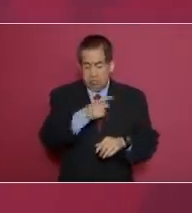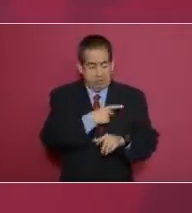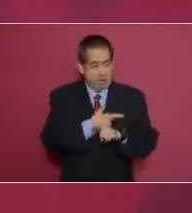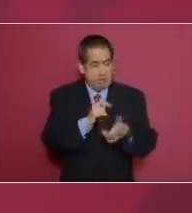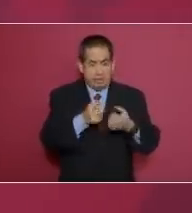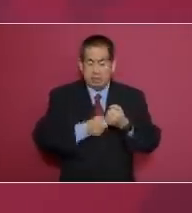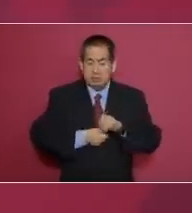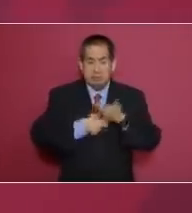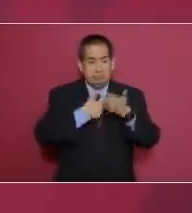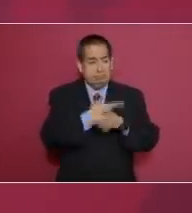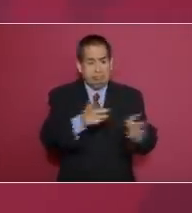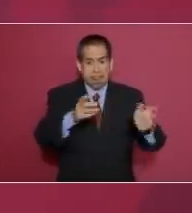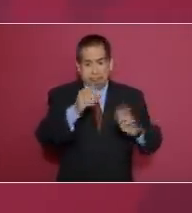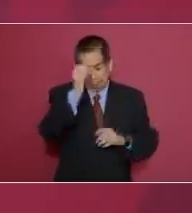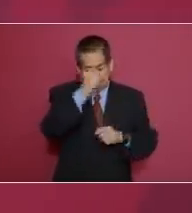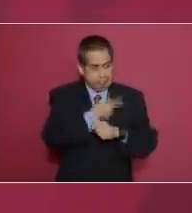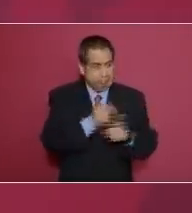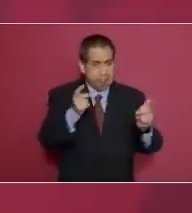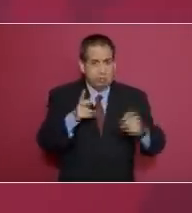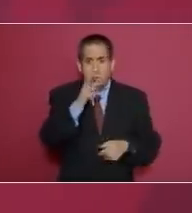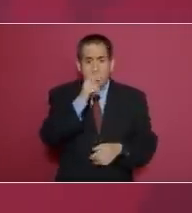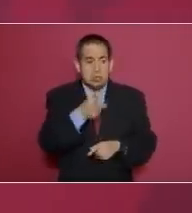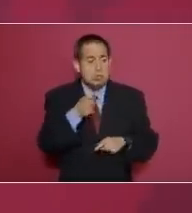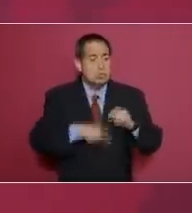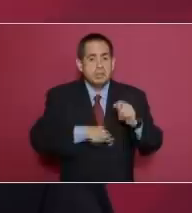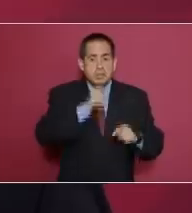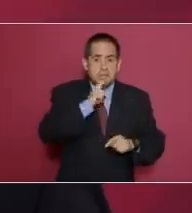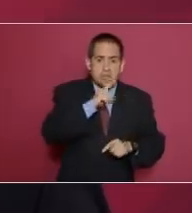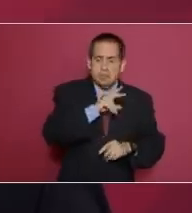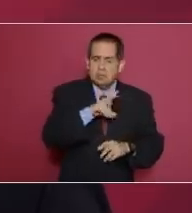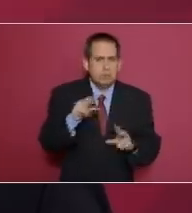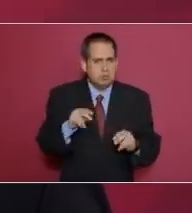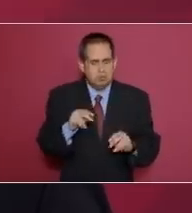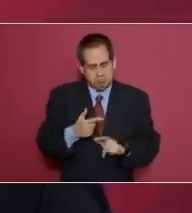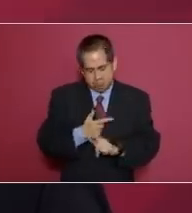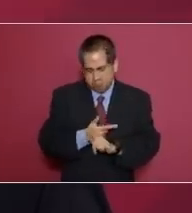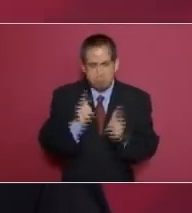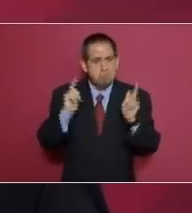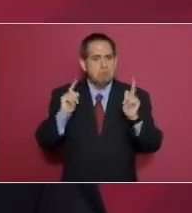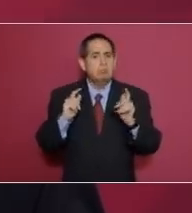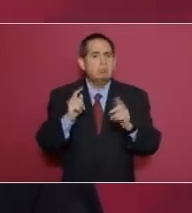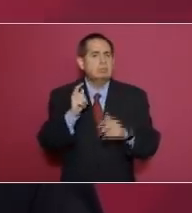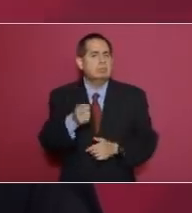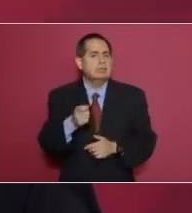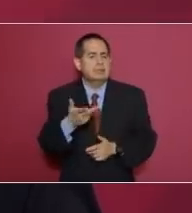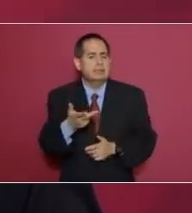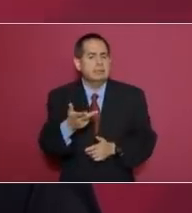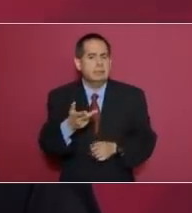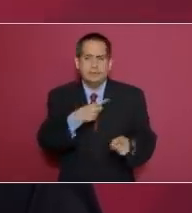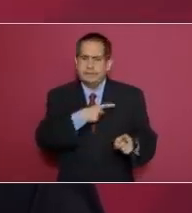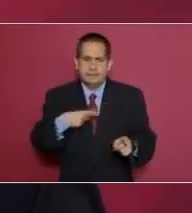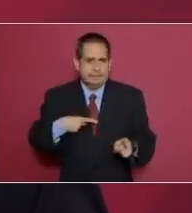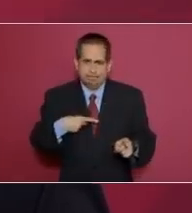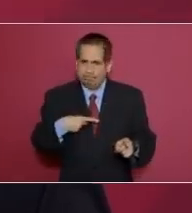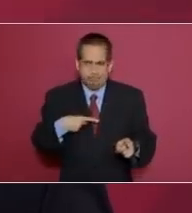la libertad de expresión. Eso no debe